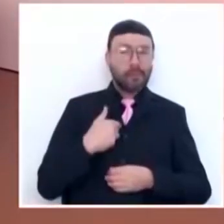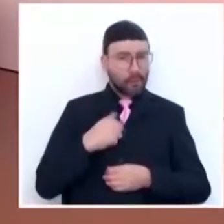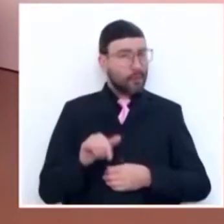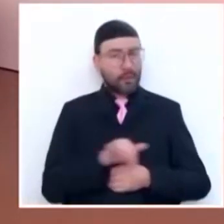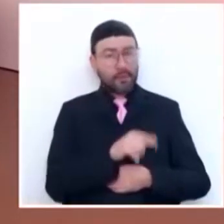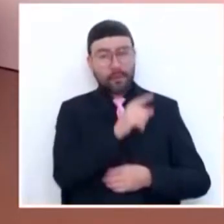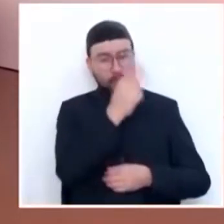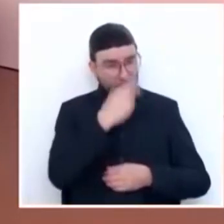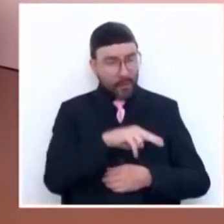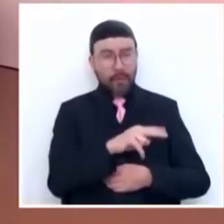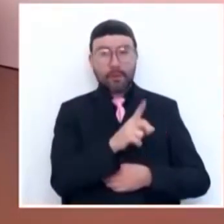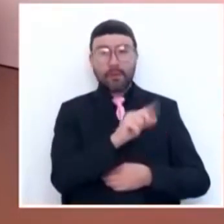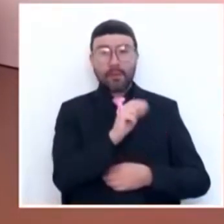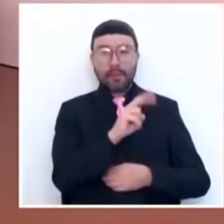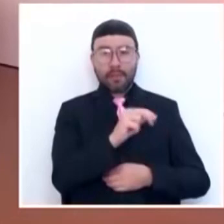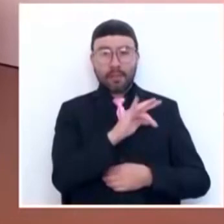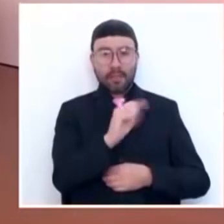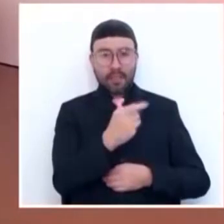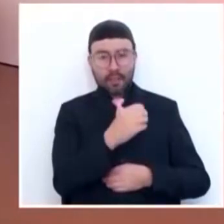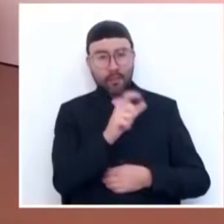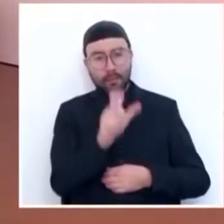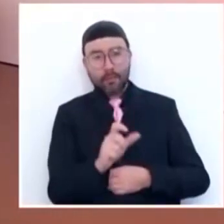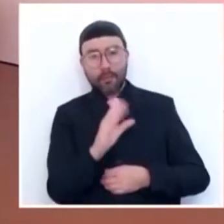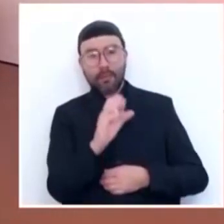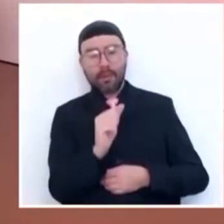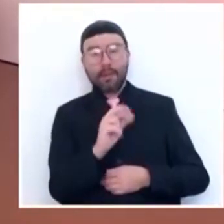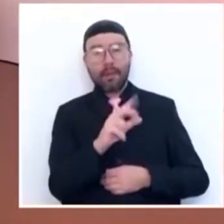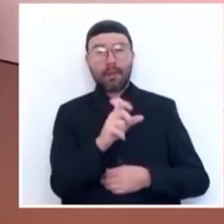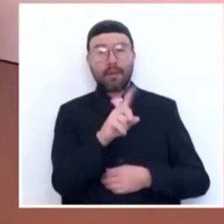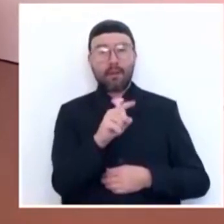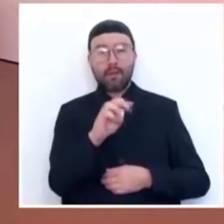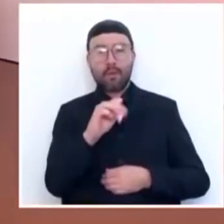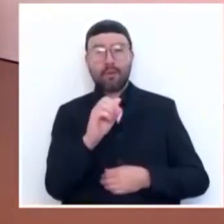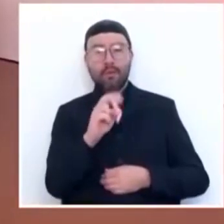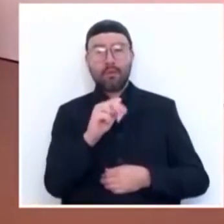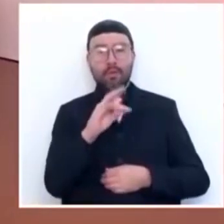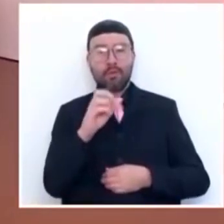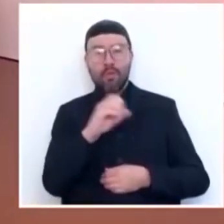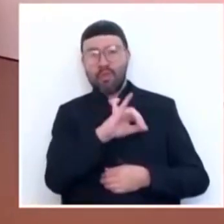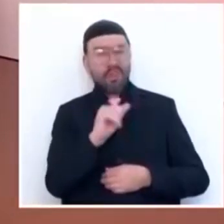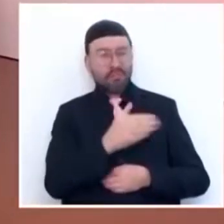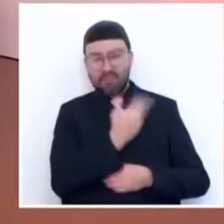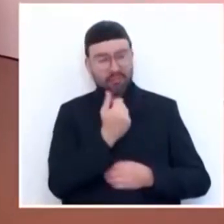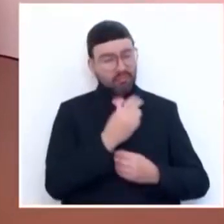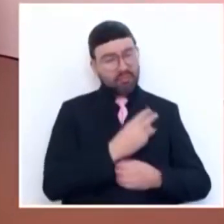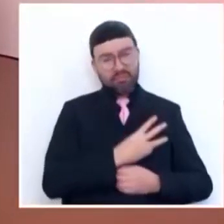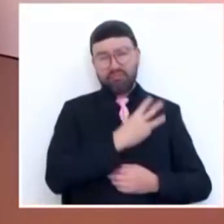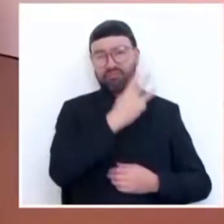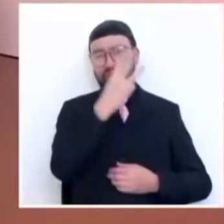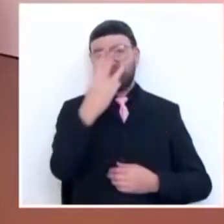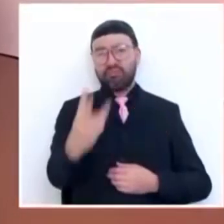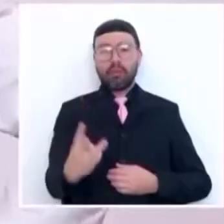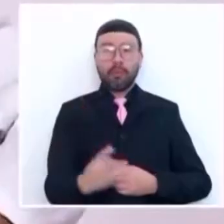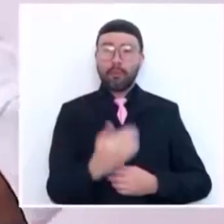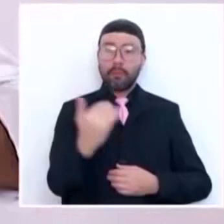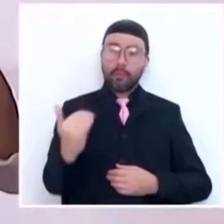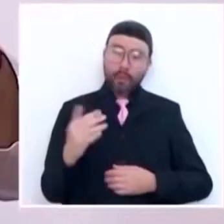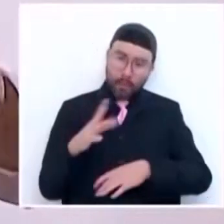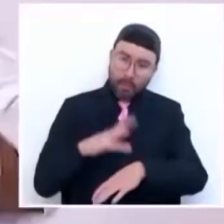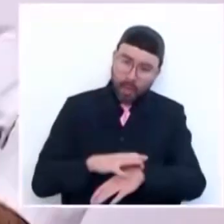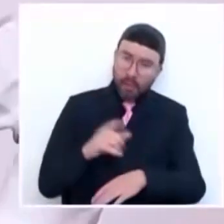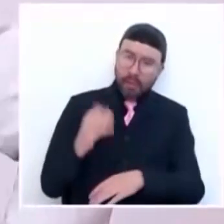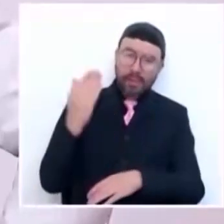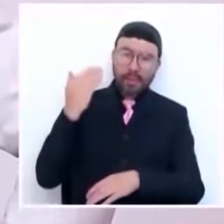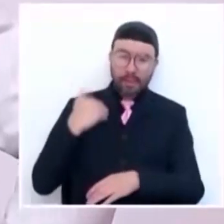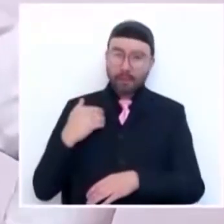y con el doctor Carlos Montoya, pediatra afectólogo, y también nos fuimos para allá. Y pues me encontré con un médico que había trasegado